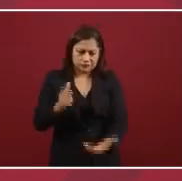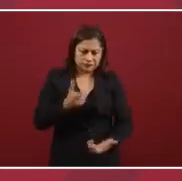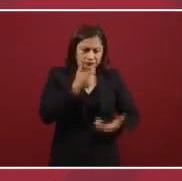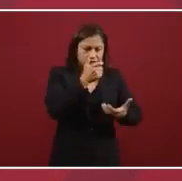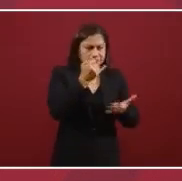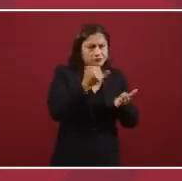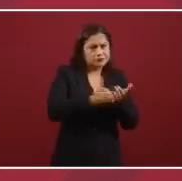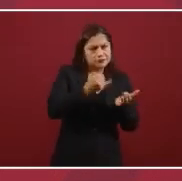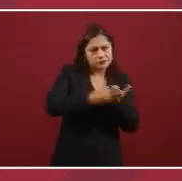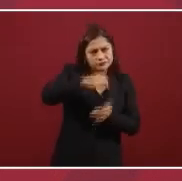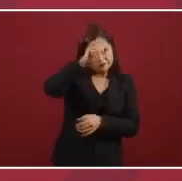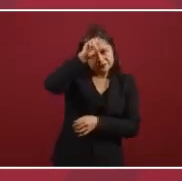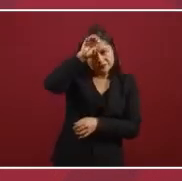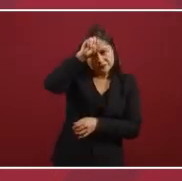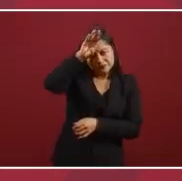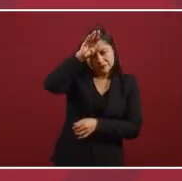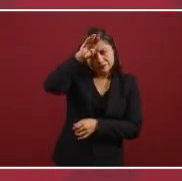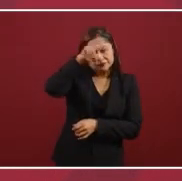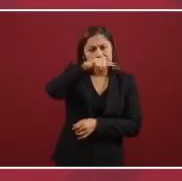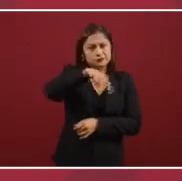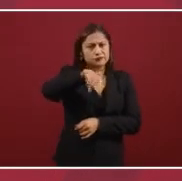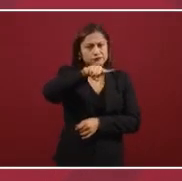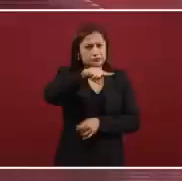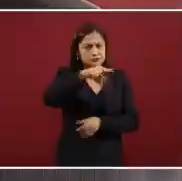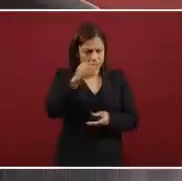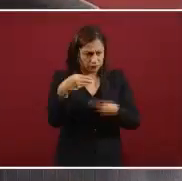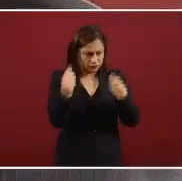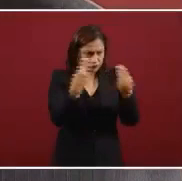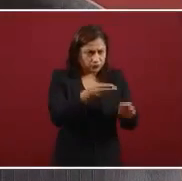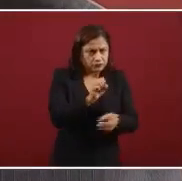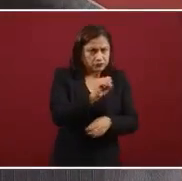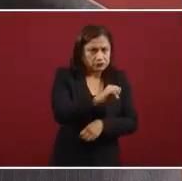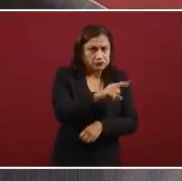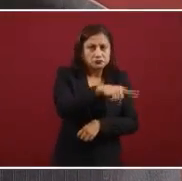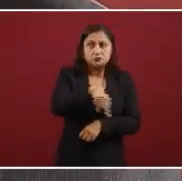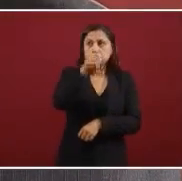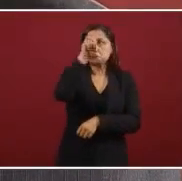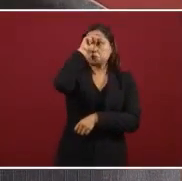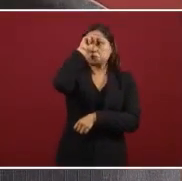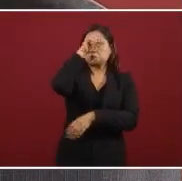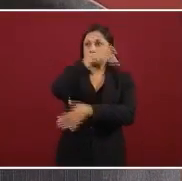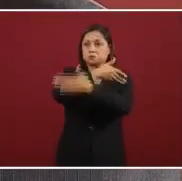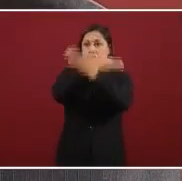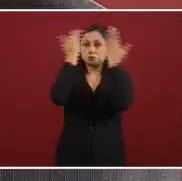y si había llegado. Nadie sabía.